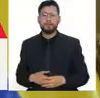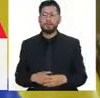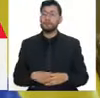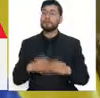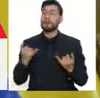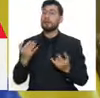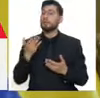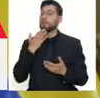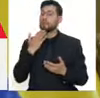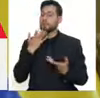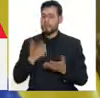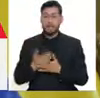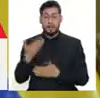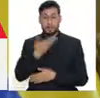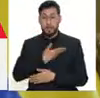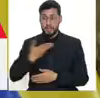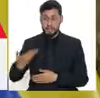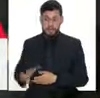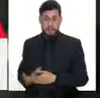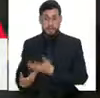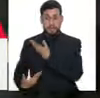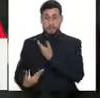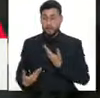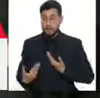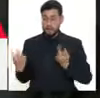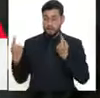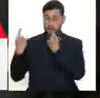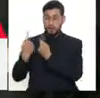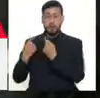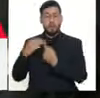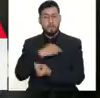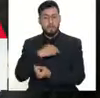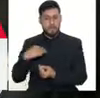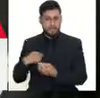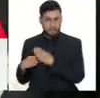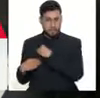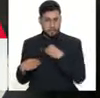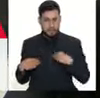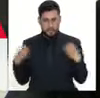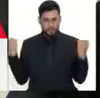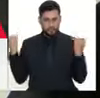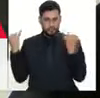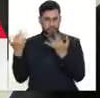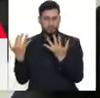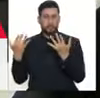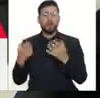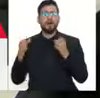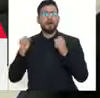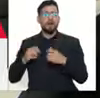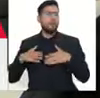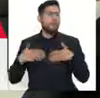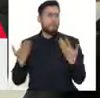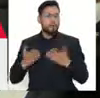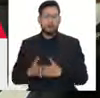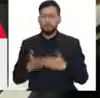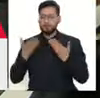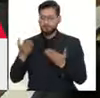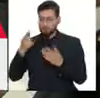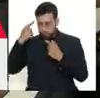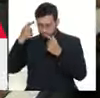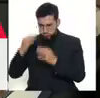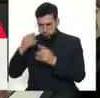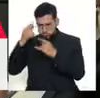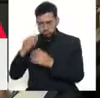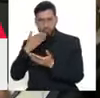el que participan sus presidentes y ministros de Estado, con el objetivo de adoptar las